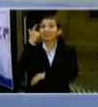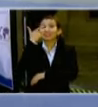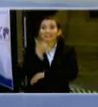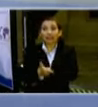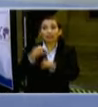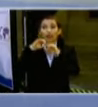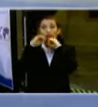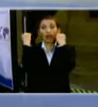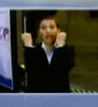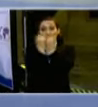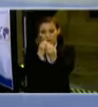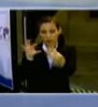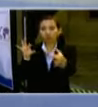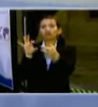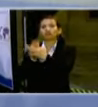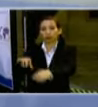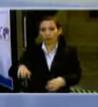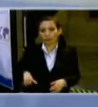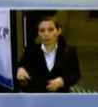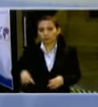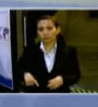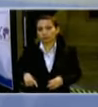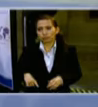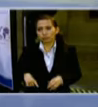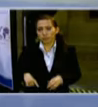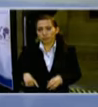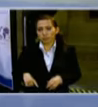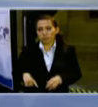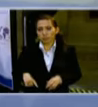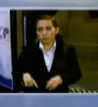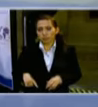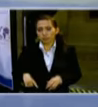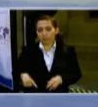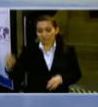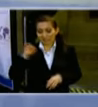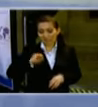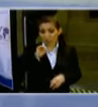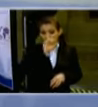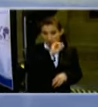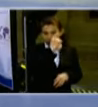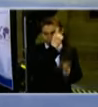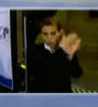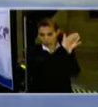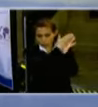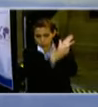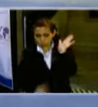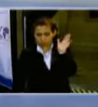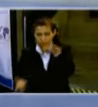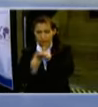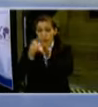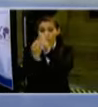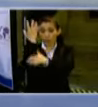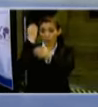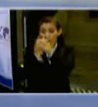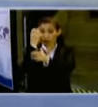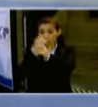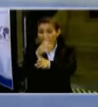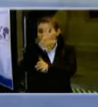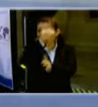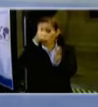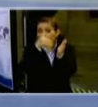597 organizaciones gubernamentales. En lo que va del siglo XXI han emergido cerca de